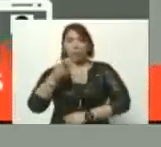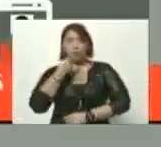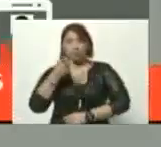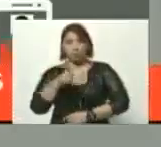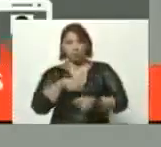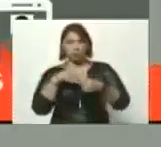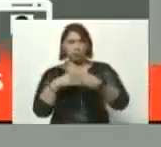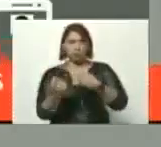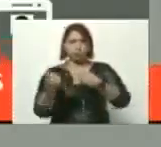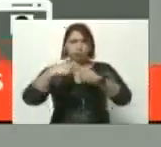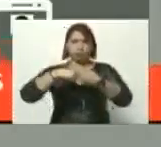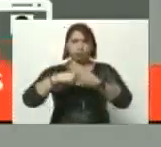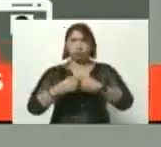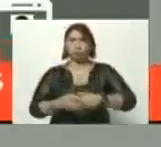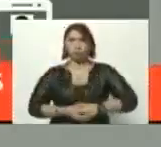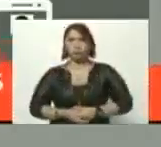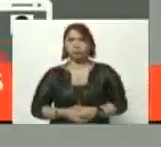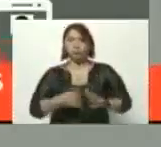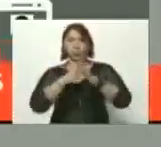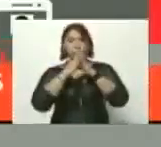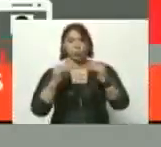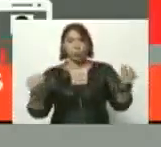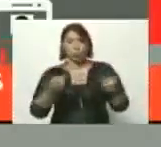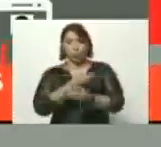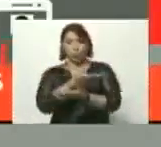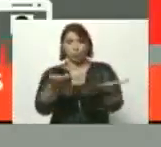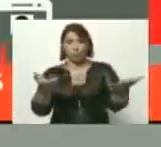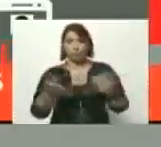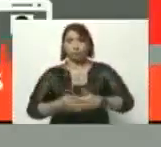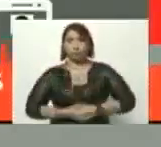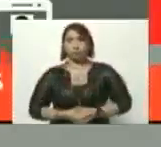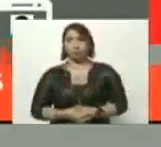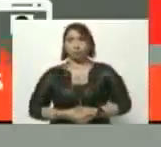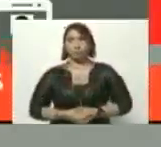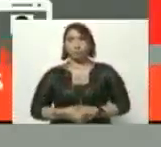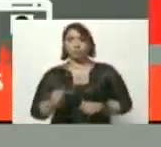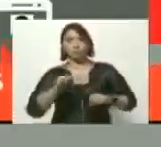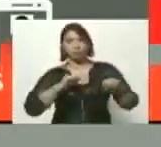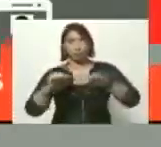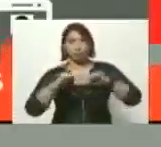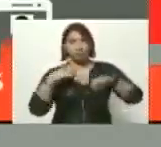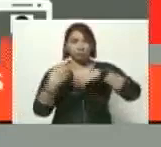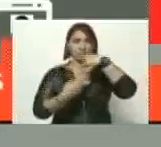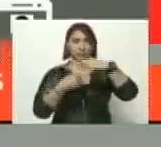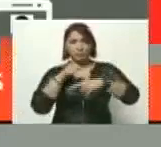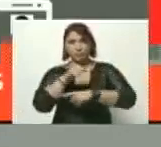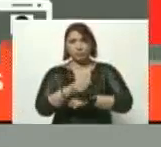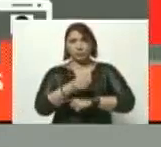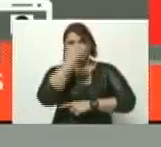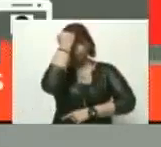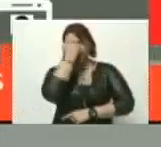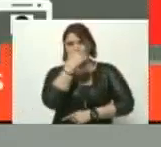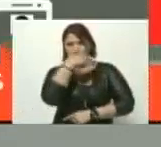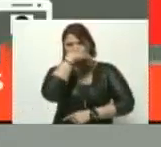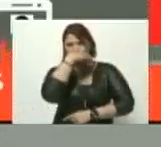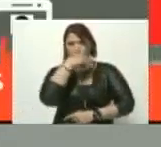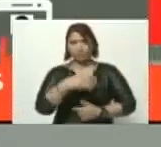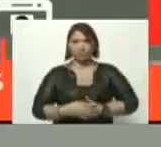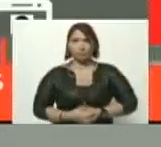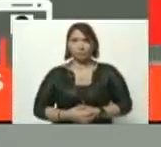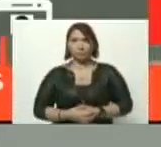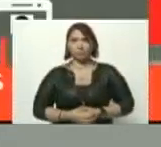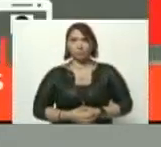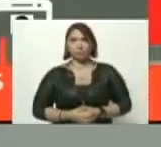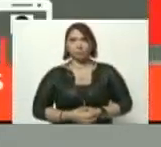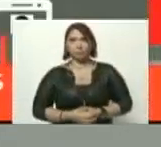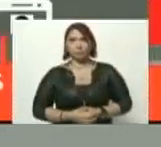polo patriótico, a todos y a todas, al movimiento revolucionario Tupamaro,